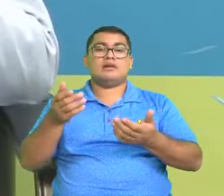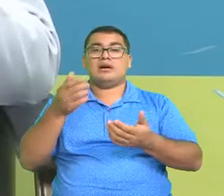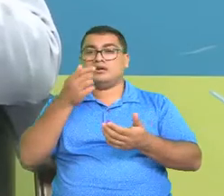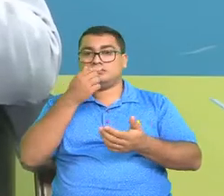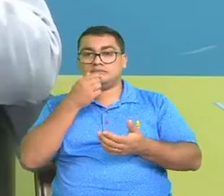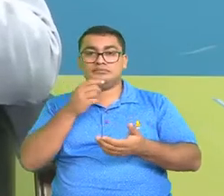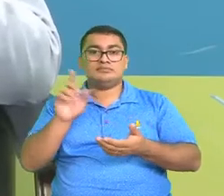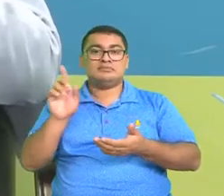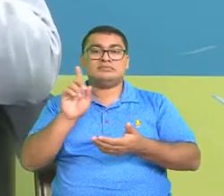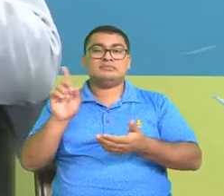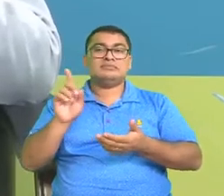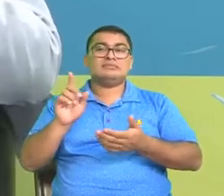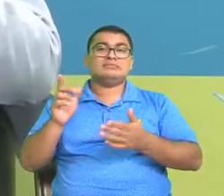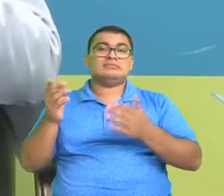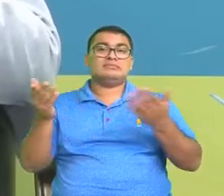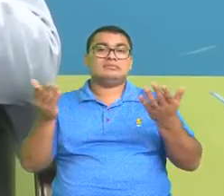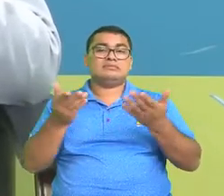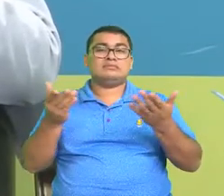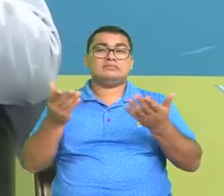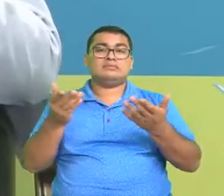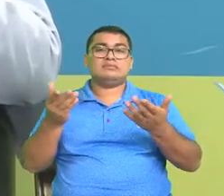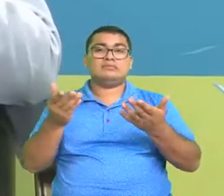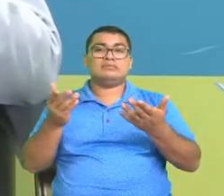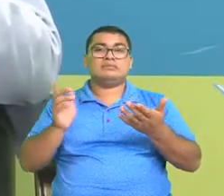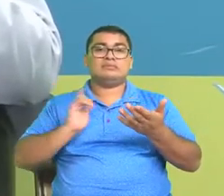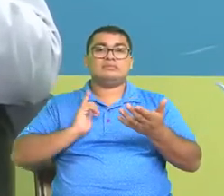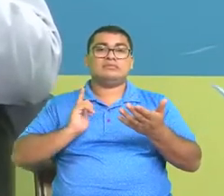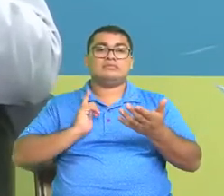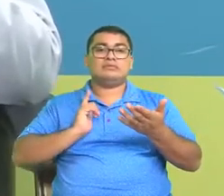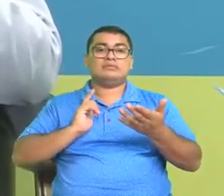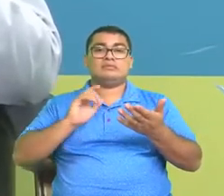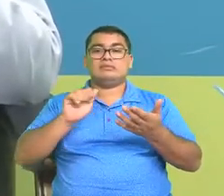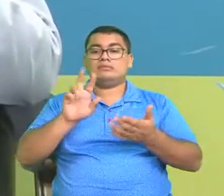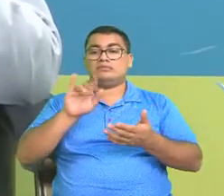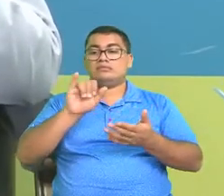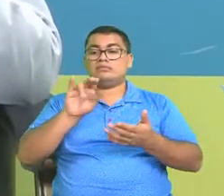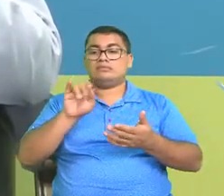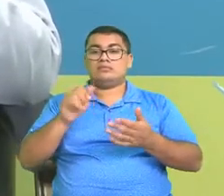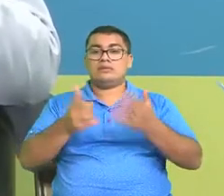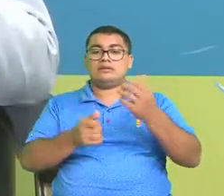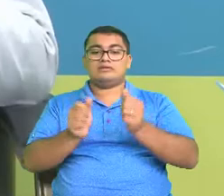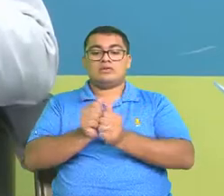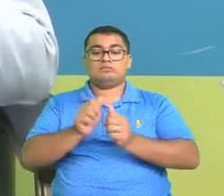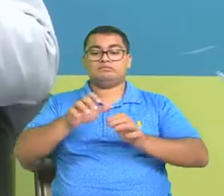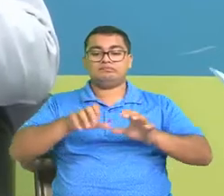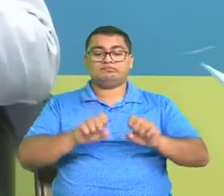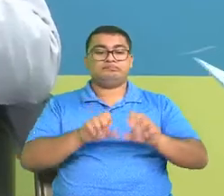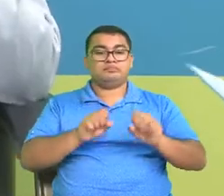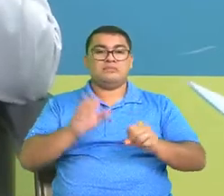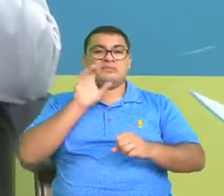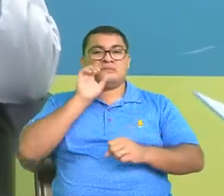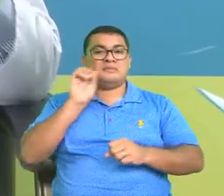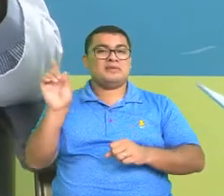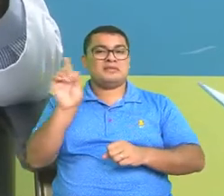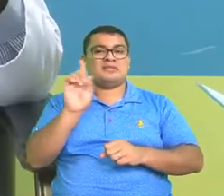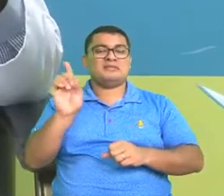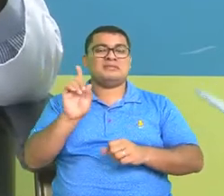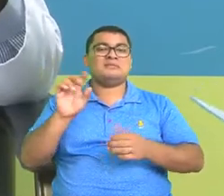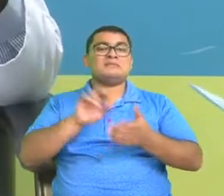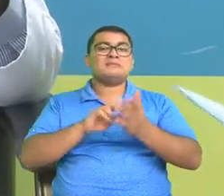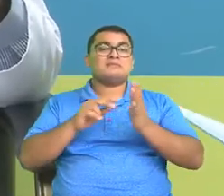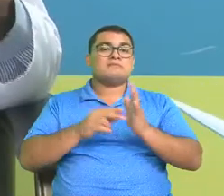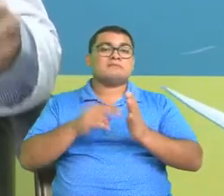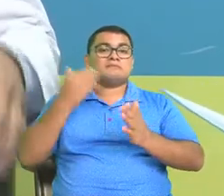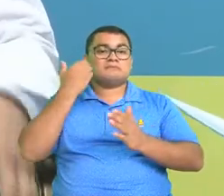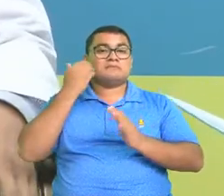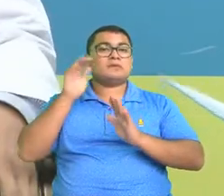galletas, porque eso es la combinación de harina y leche, una caseína, que esa es la proteína, y van a disminuir los